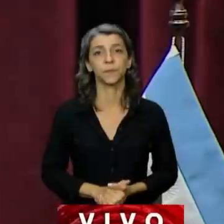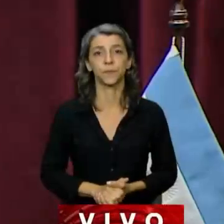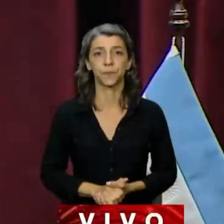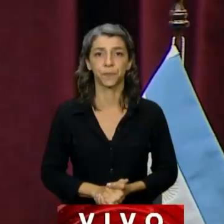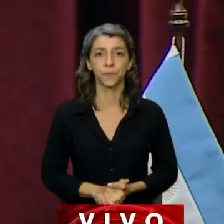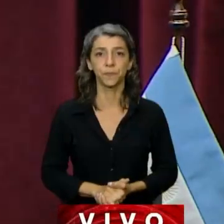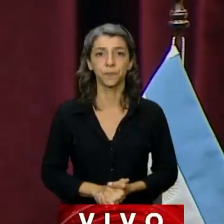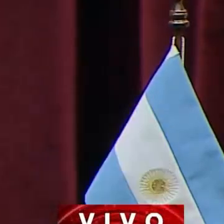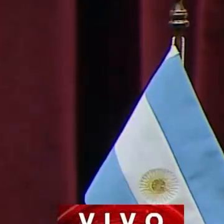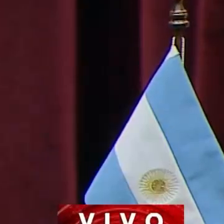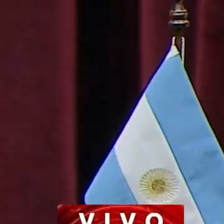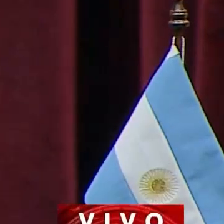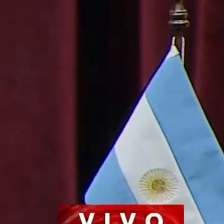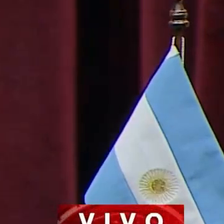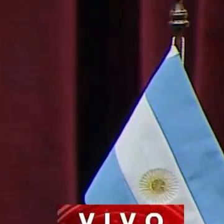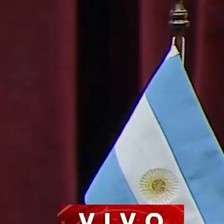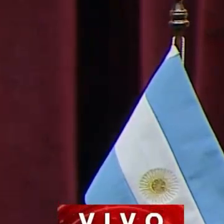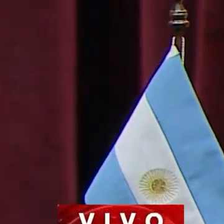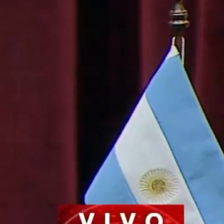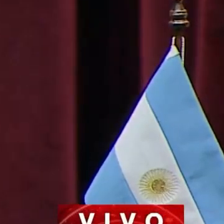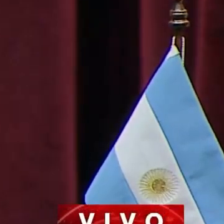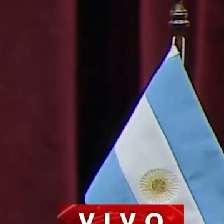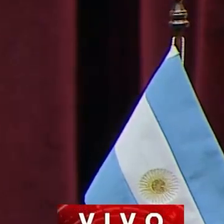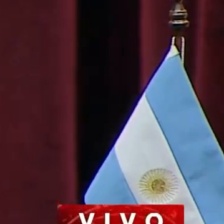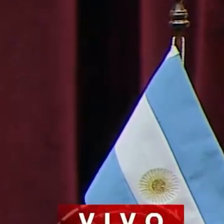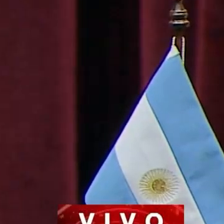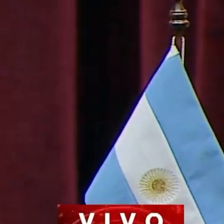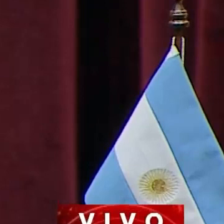Tiene la palabra el diputado Carlos Zapata.